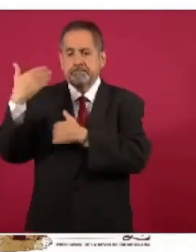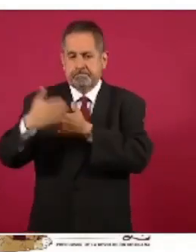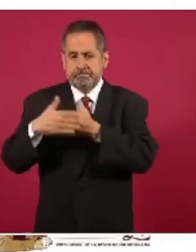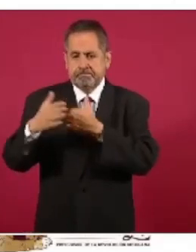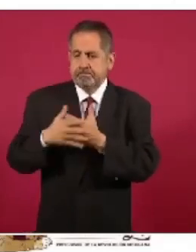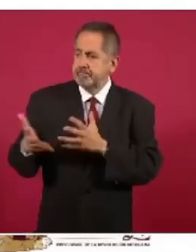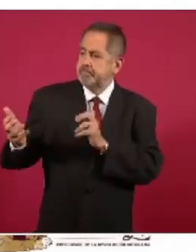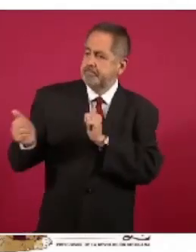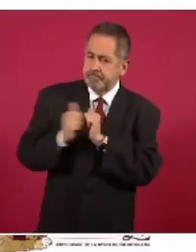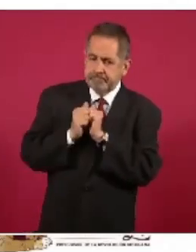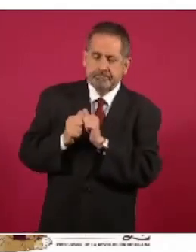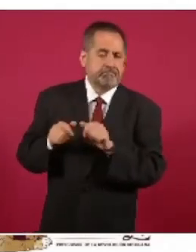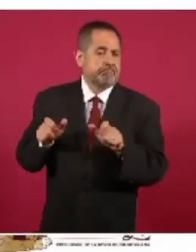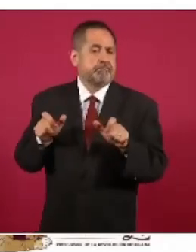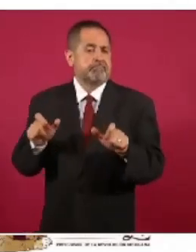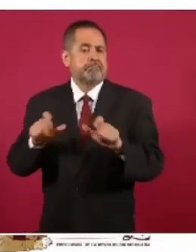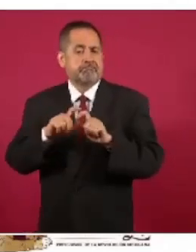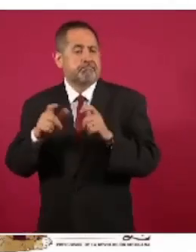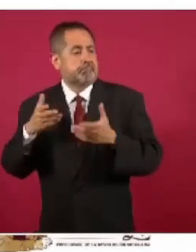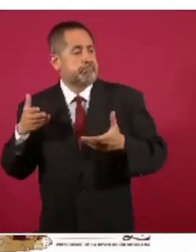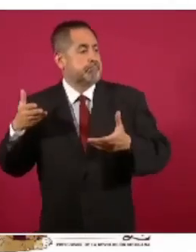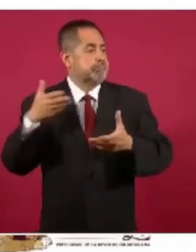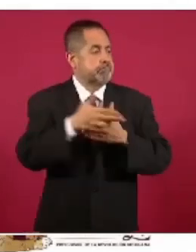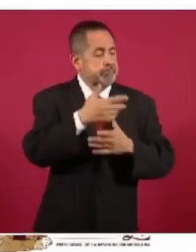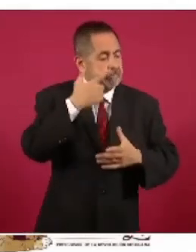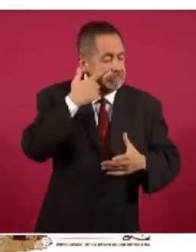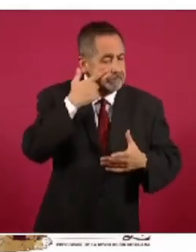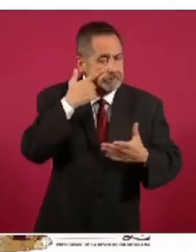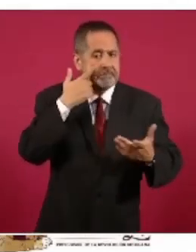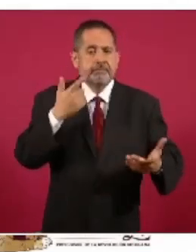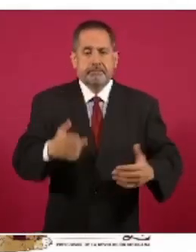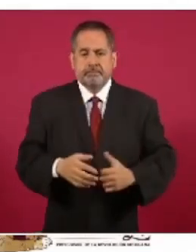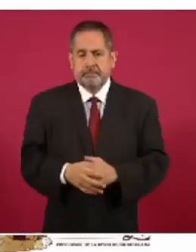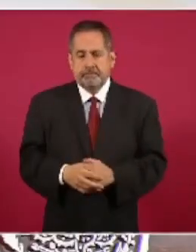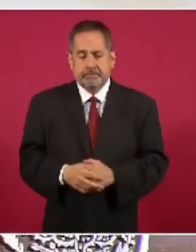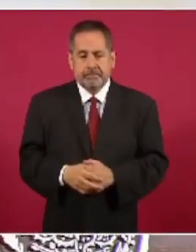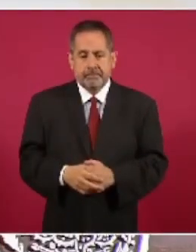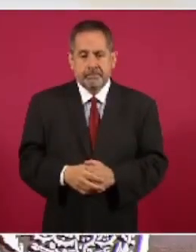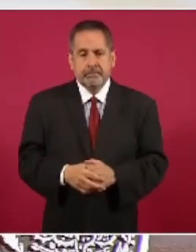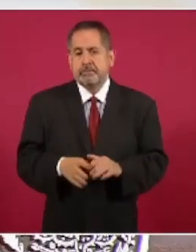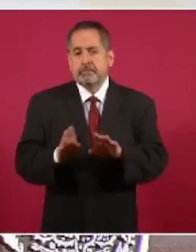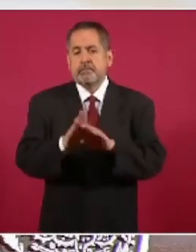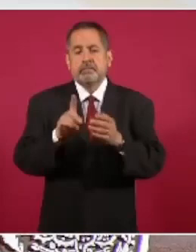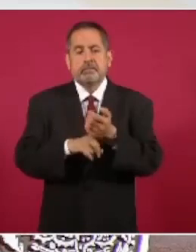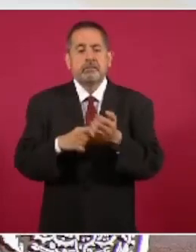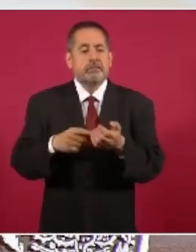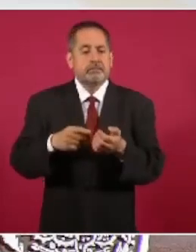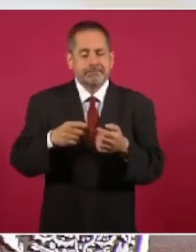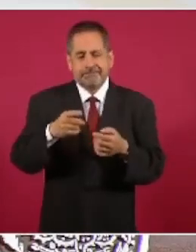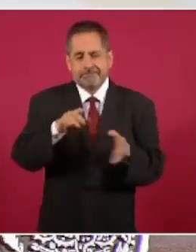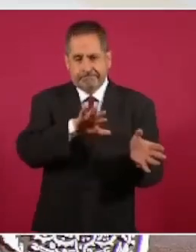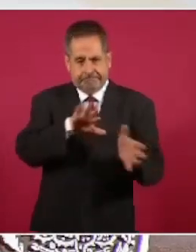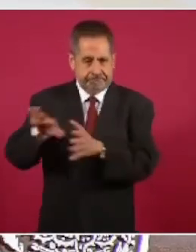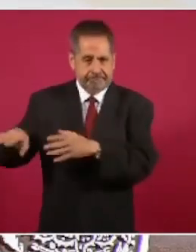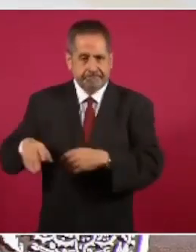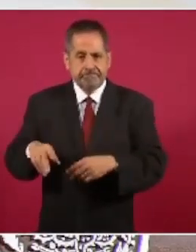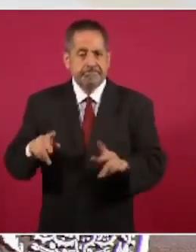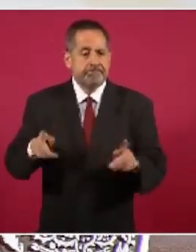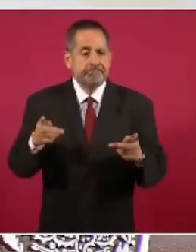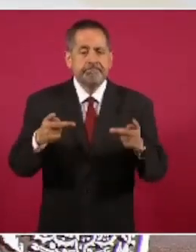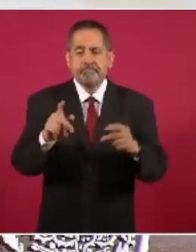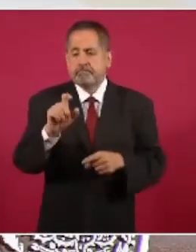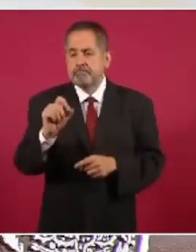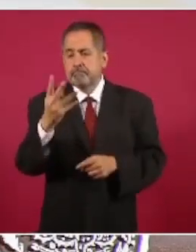ASEA y con la CRE. Vamos a ver los productos de primera necesidad, estos 24 productos, cómo se han